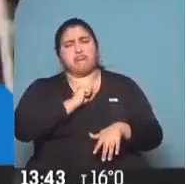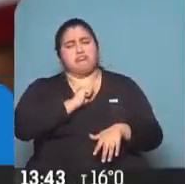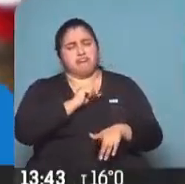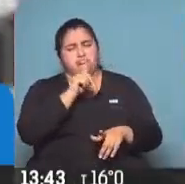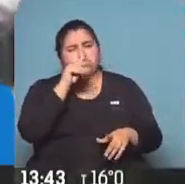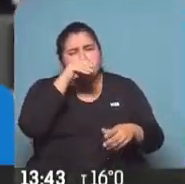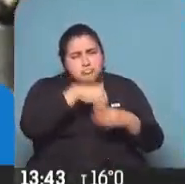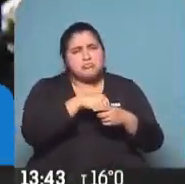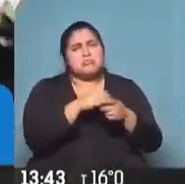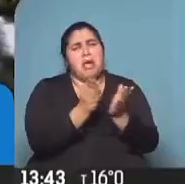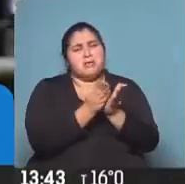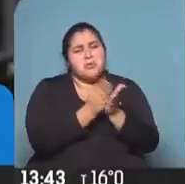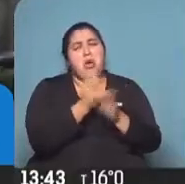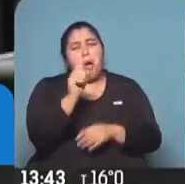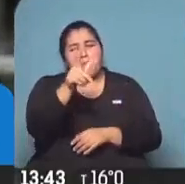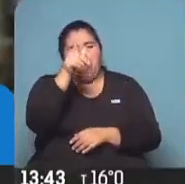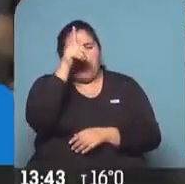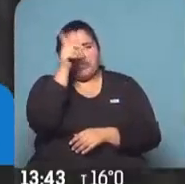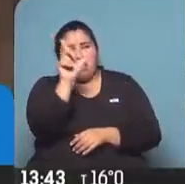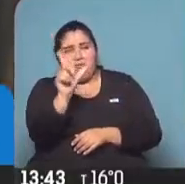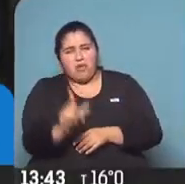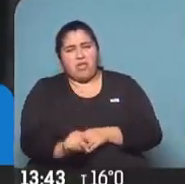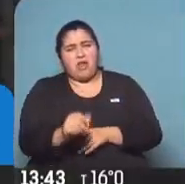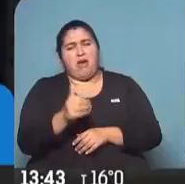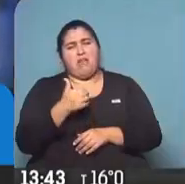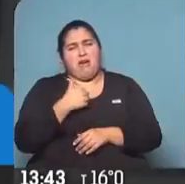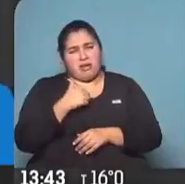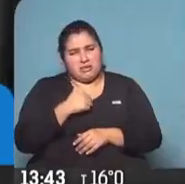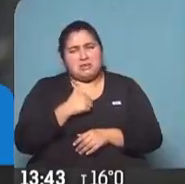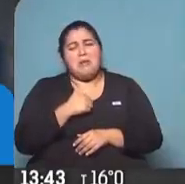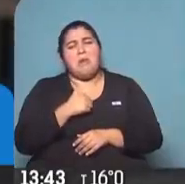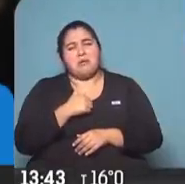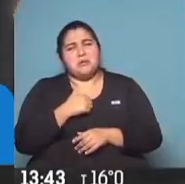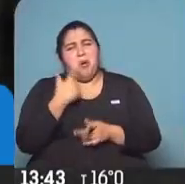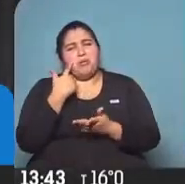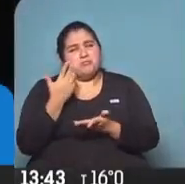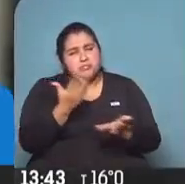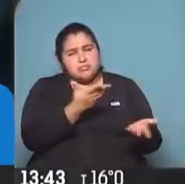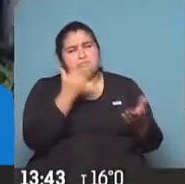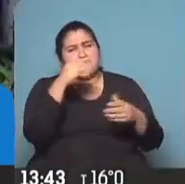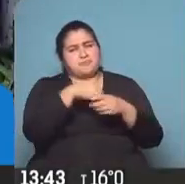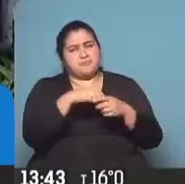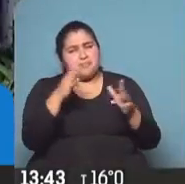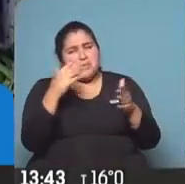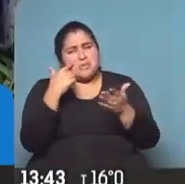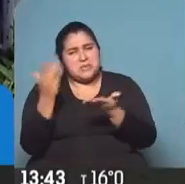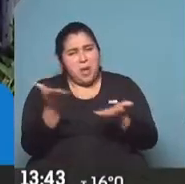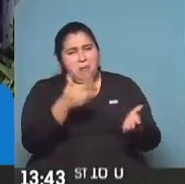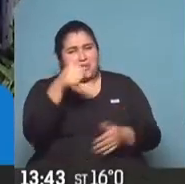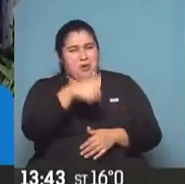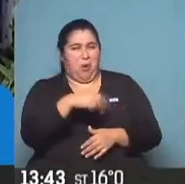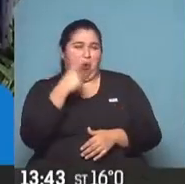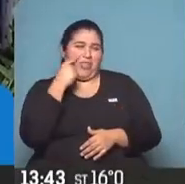que lleva adelante la policía federal argentina abriendo la rendición colores de la celebración del 9 de julio